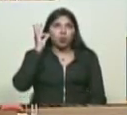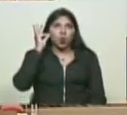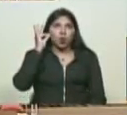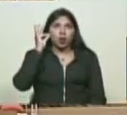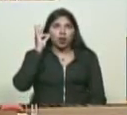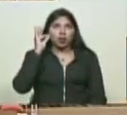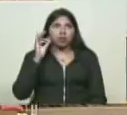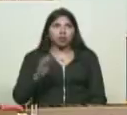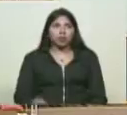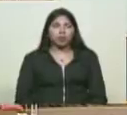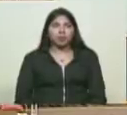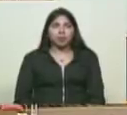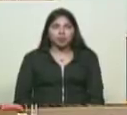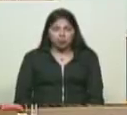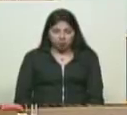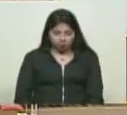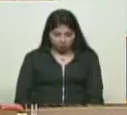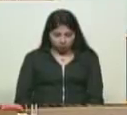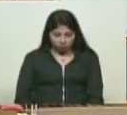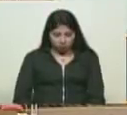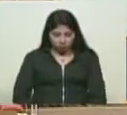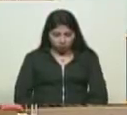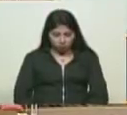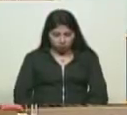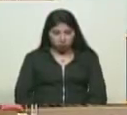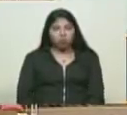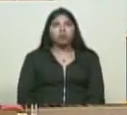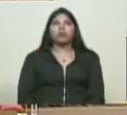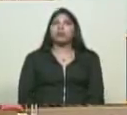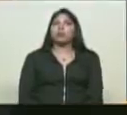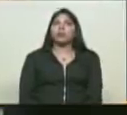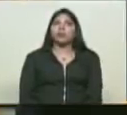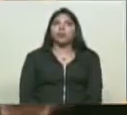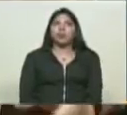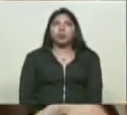al Ministerio del Poder Popular para las Comunas y frente a la Revolución.